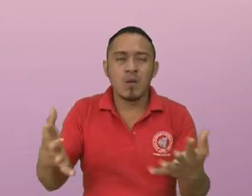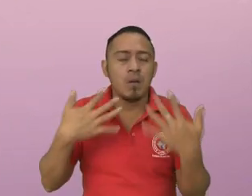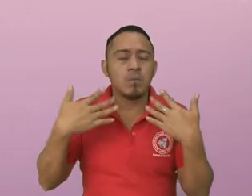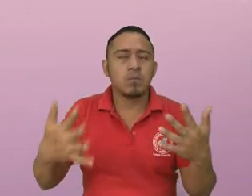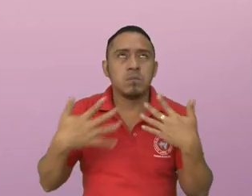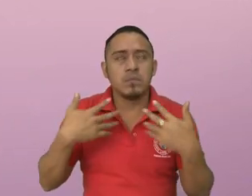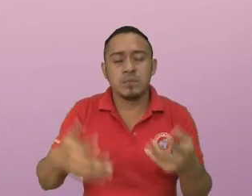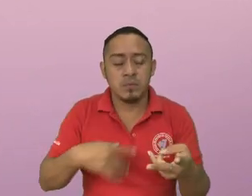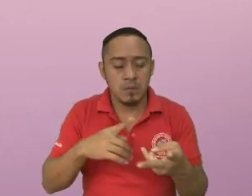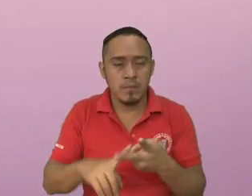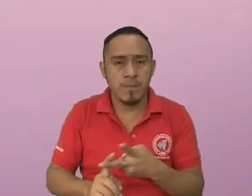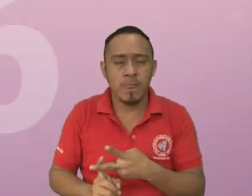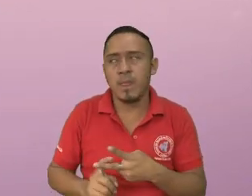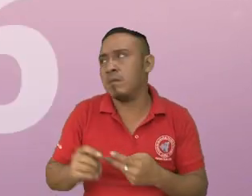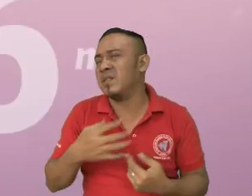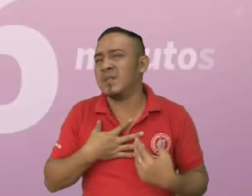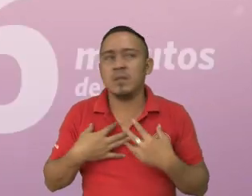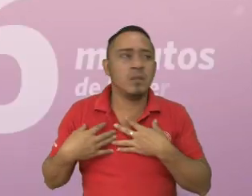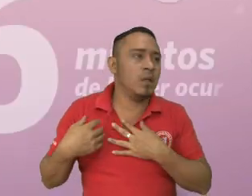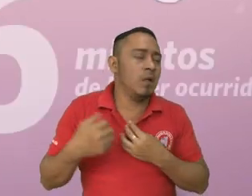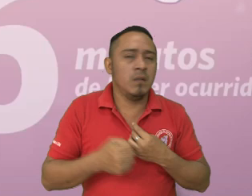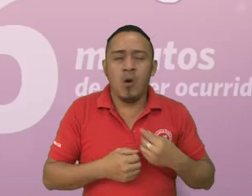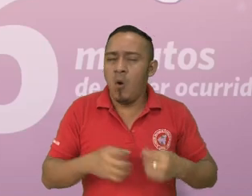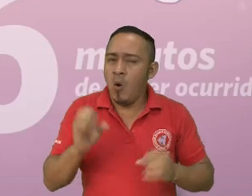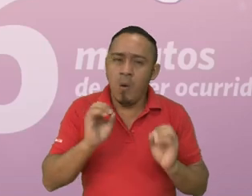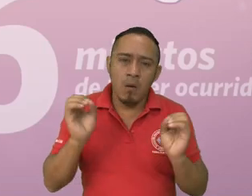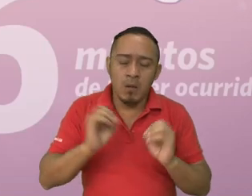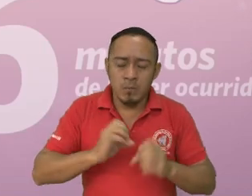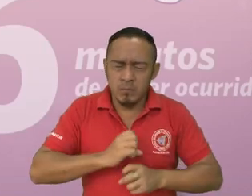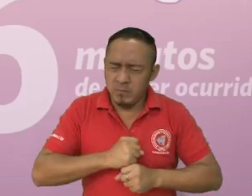sofocación, muy incómodo u opresión en el pecho.